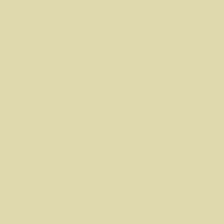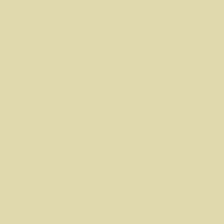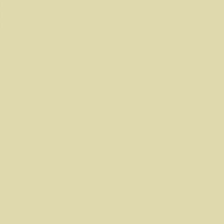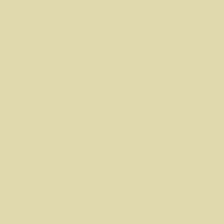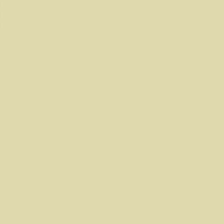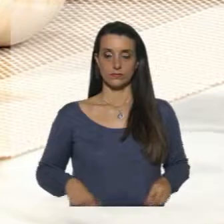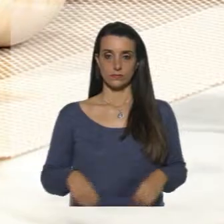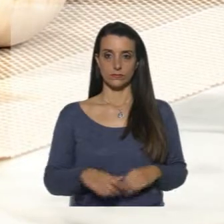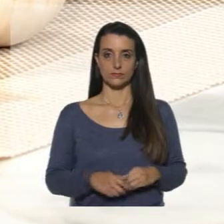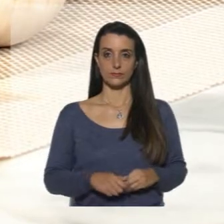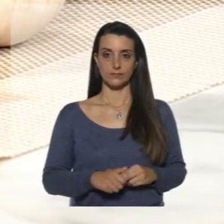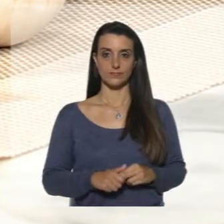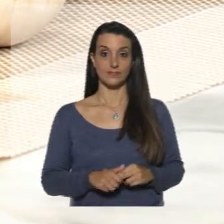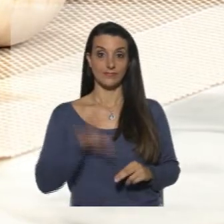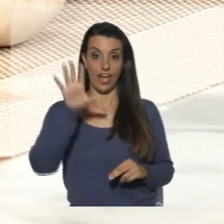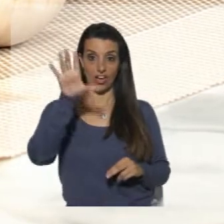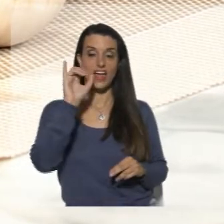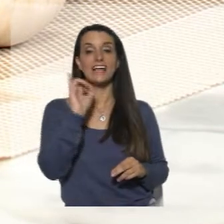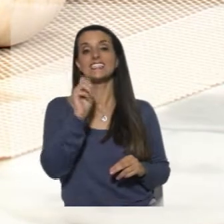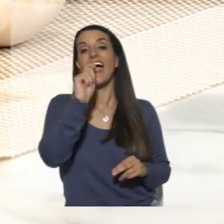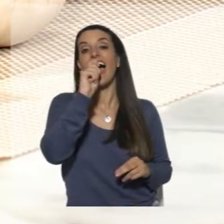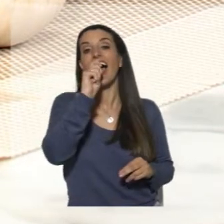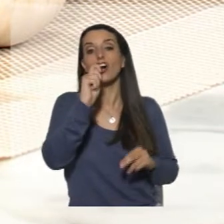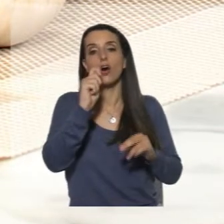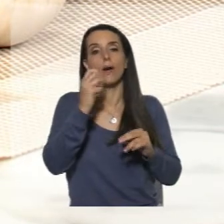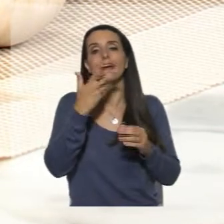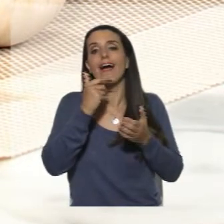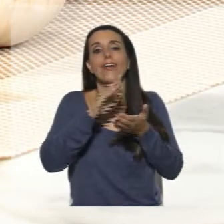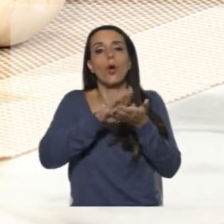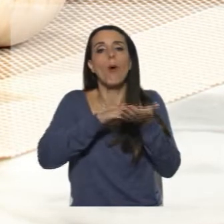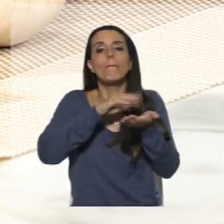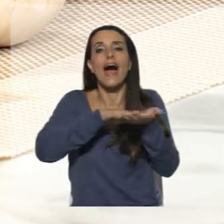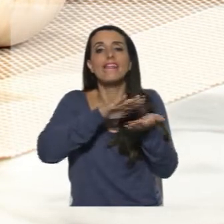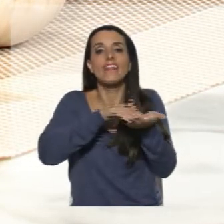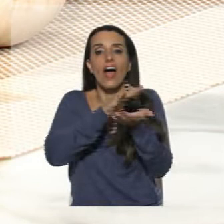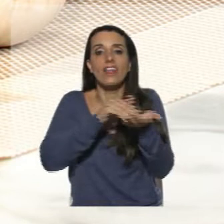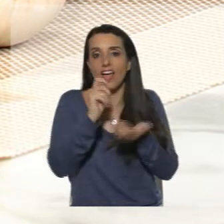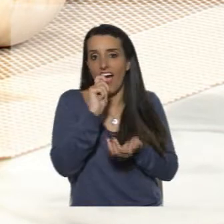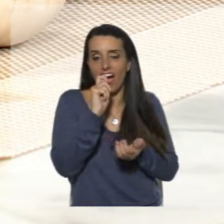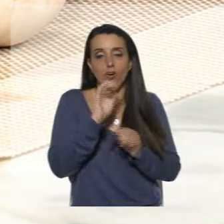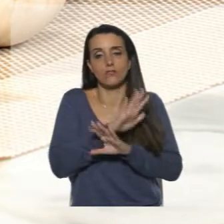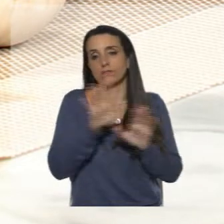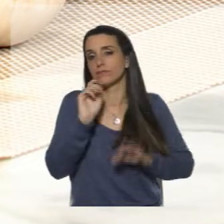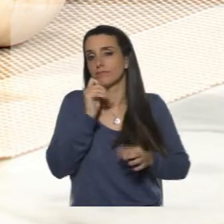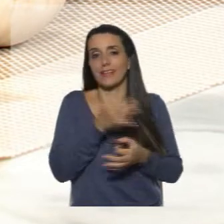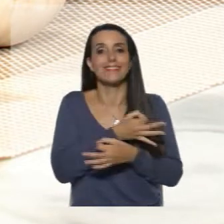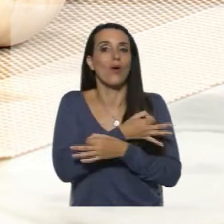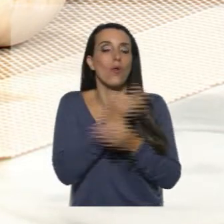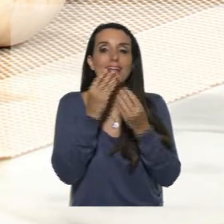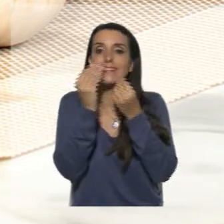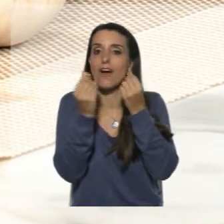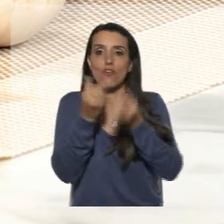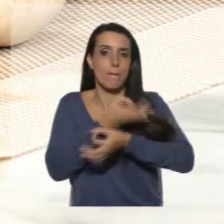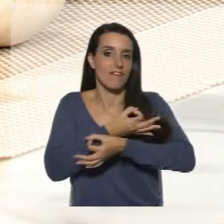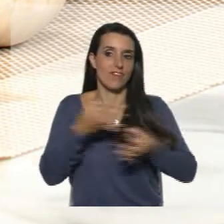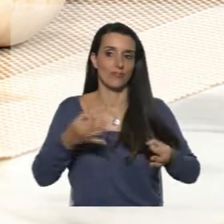a asar en el horno. ¿Te acordás que te enseñé? Sí, me encanta que esa pasta. Ahí va, vamos a ponerle esa pasta de ajo adentro que va a levantar, te va a quedar con un sabor